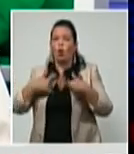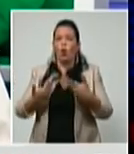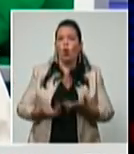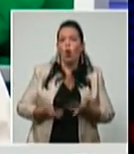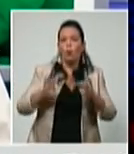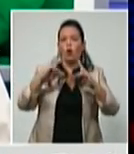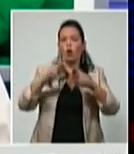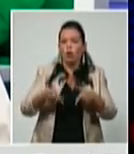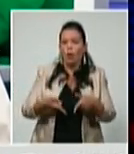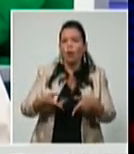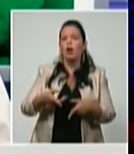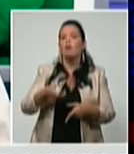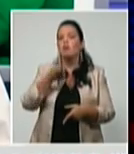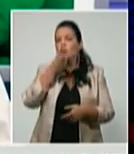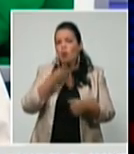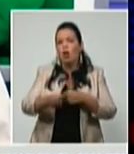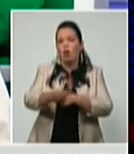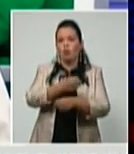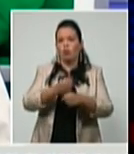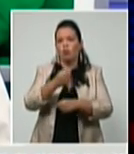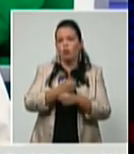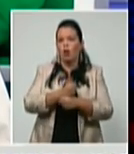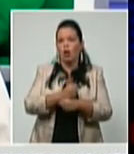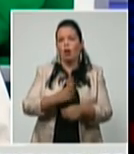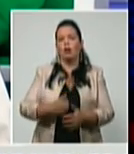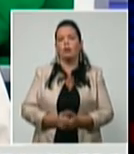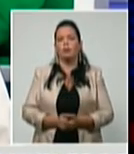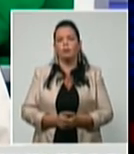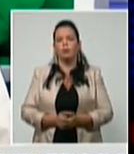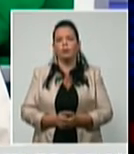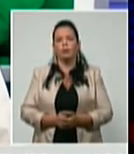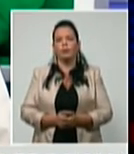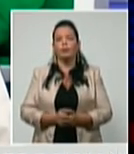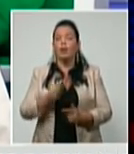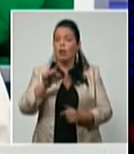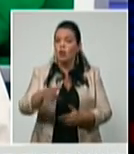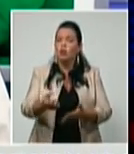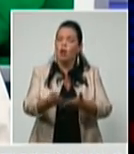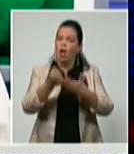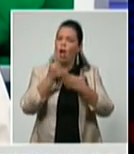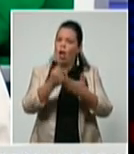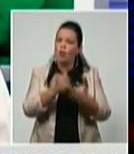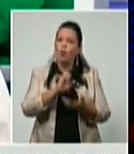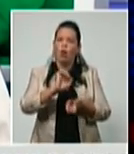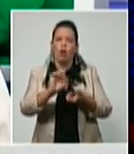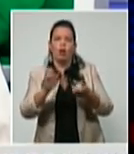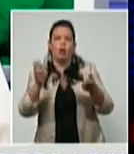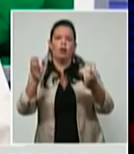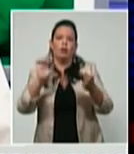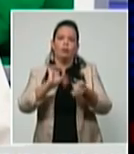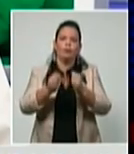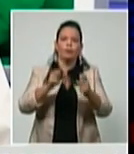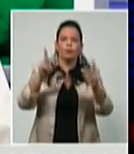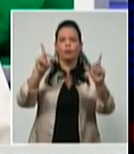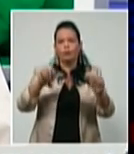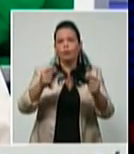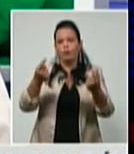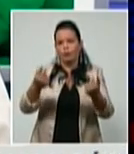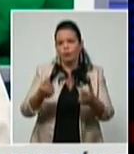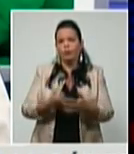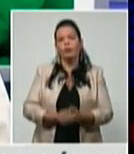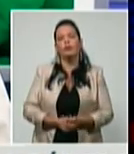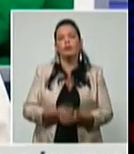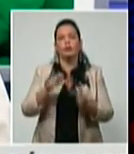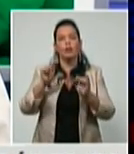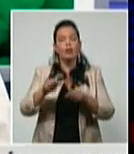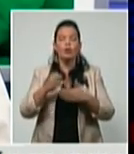país también con su aporte, y que eso hace que nos permita enfrentar una situación